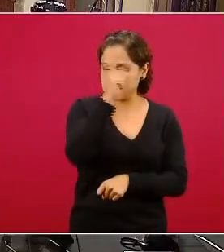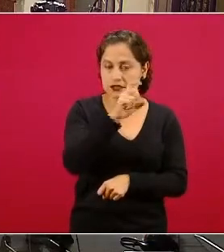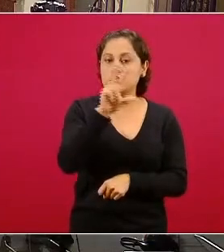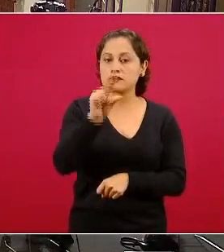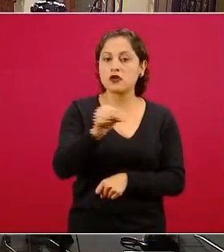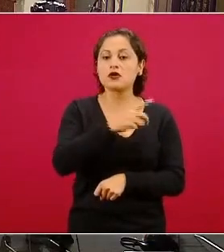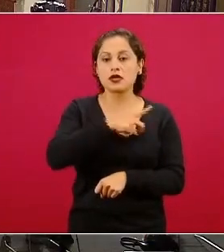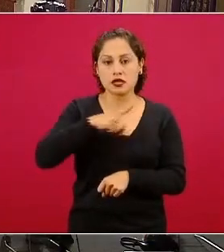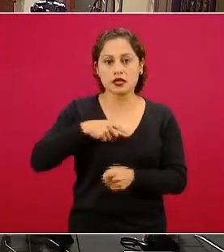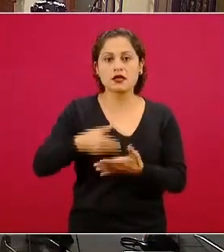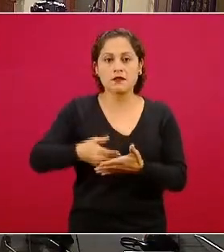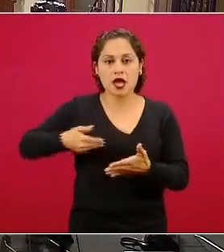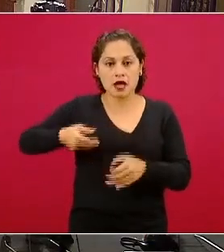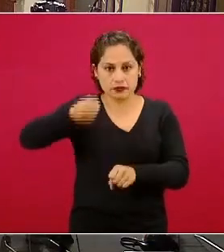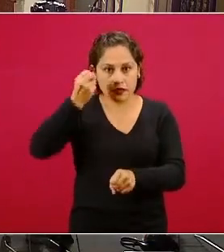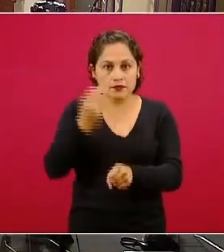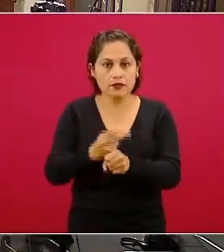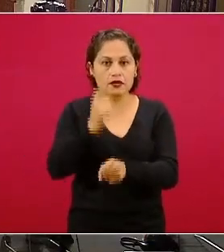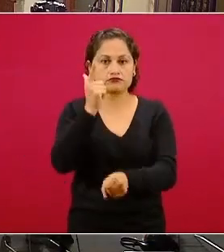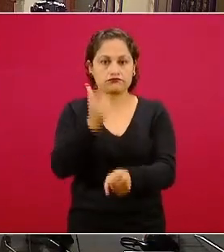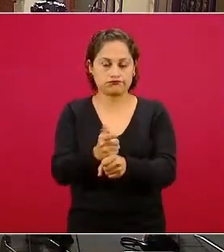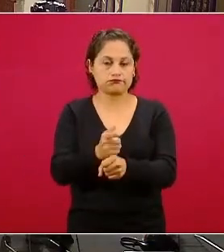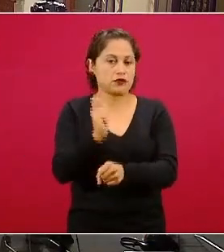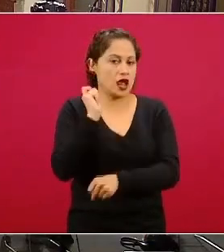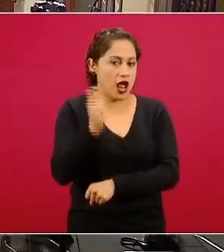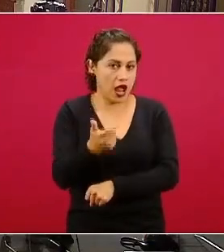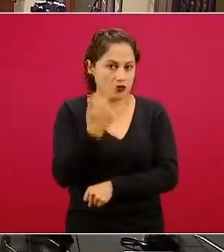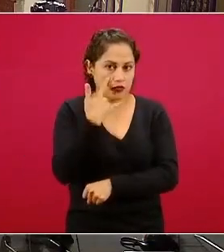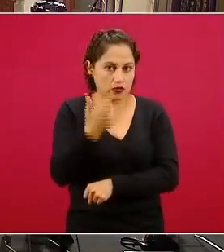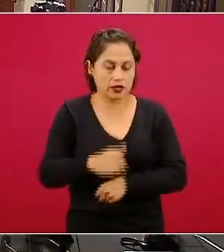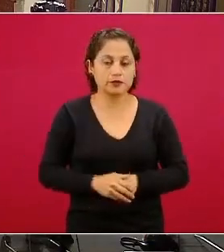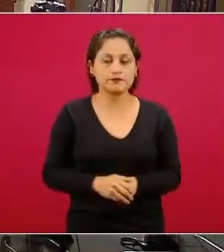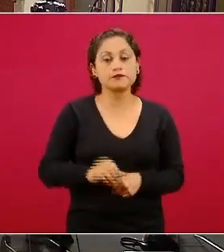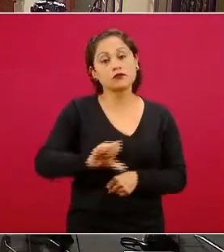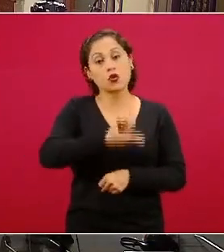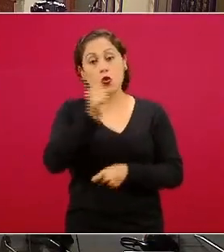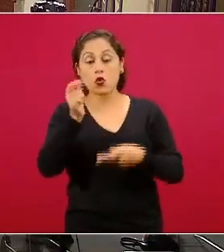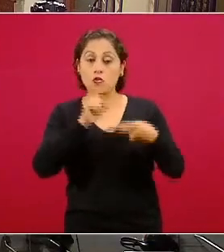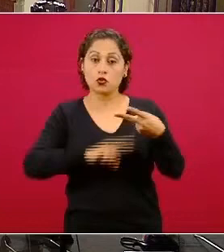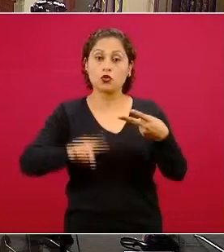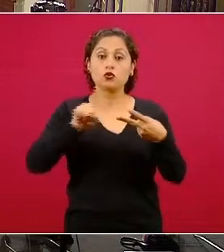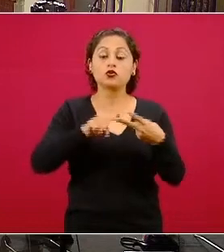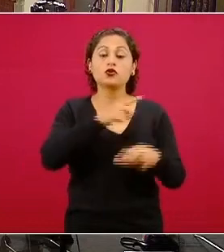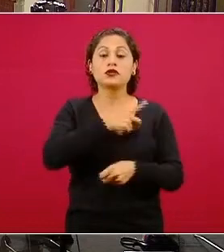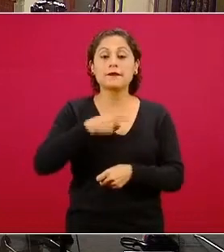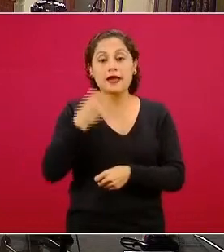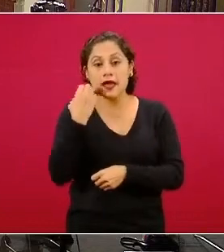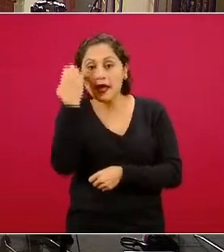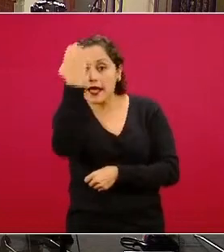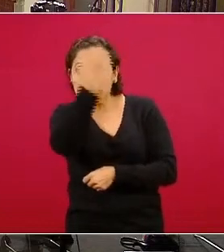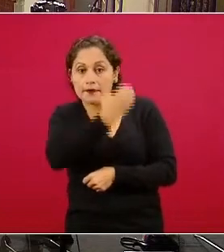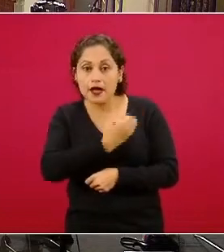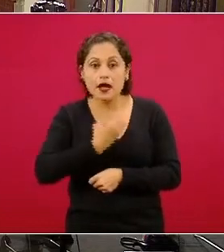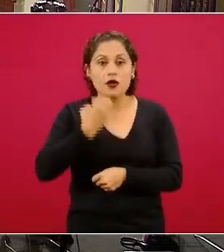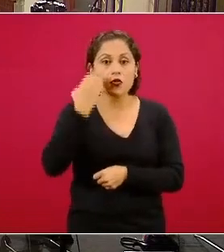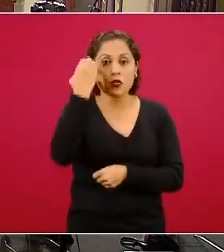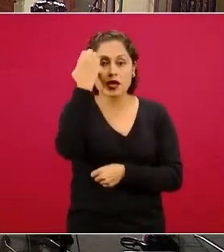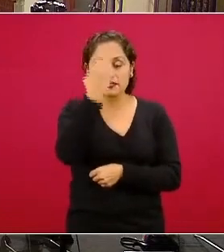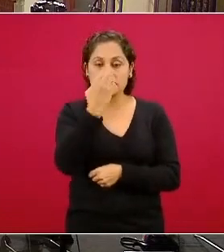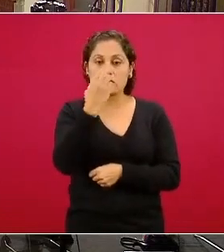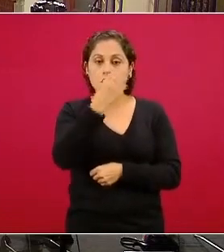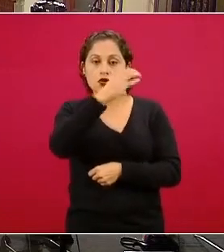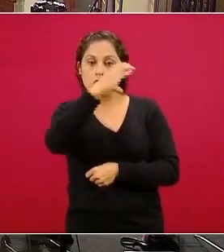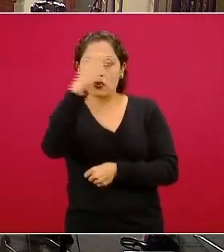ayudar a detectar tempranamente lesiones. Y lo segundo es la realización de la mastografía o mamografía. Es un estudio radiológico que se